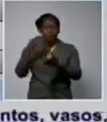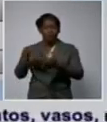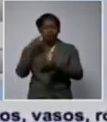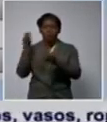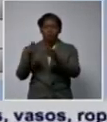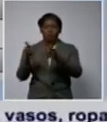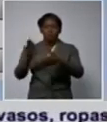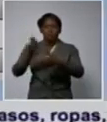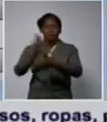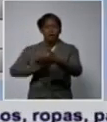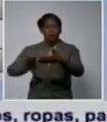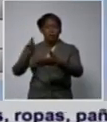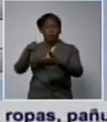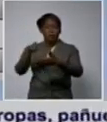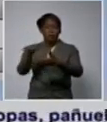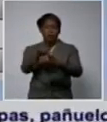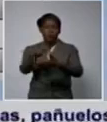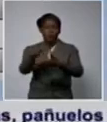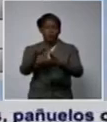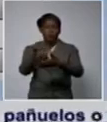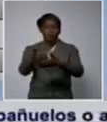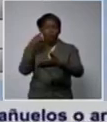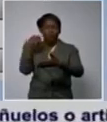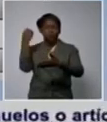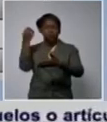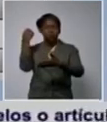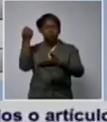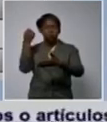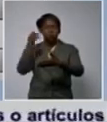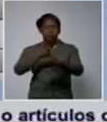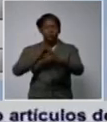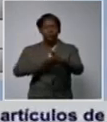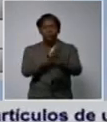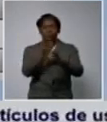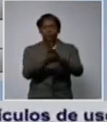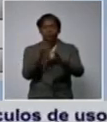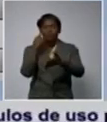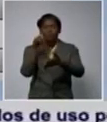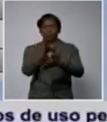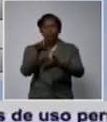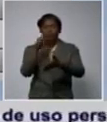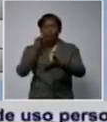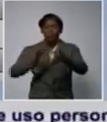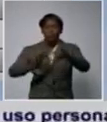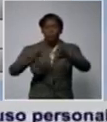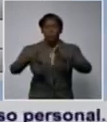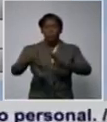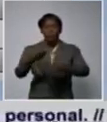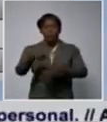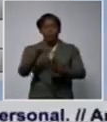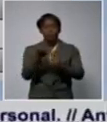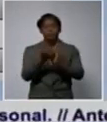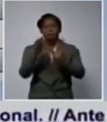Américas, epicentro de la pandemia, ayer confirma